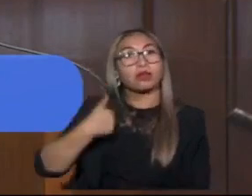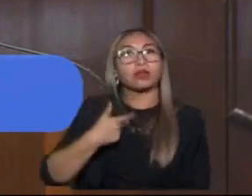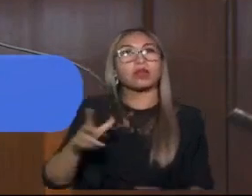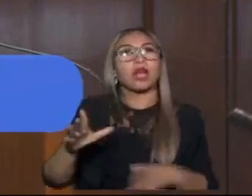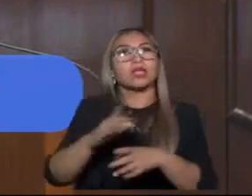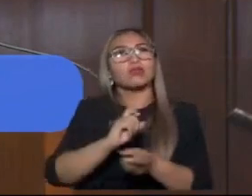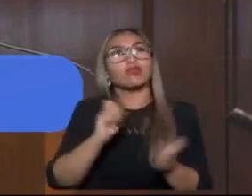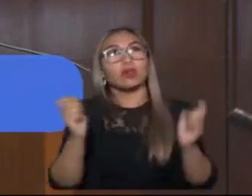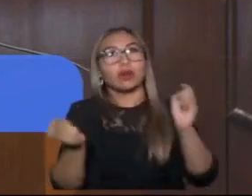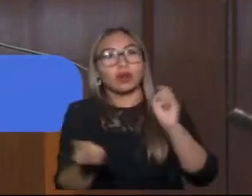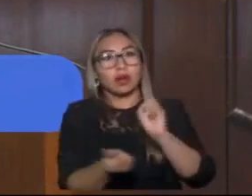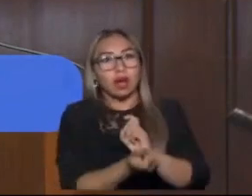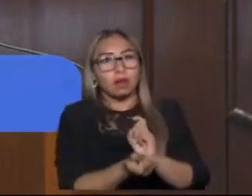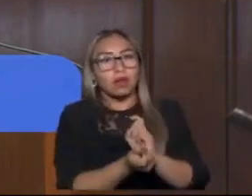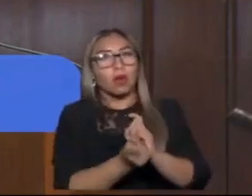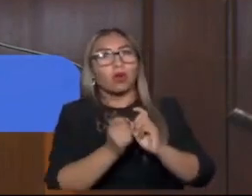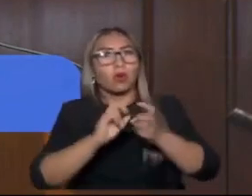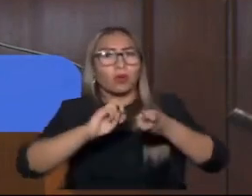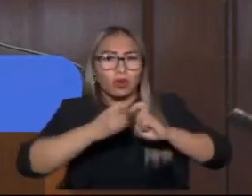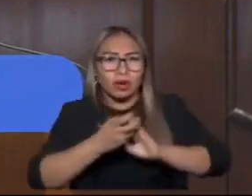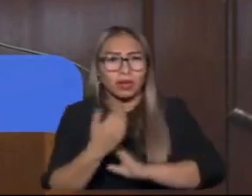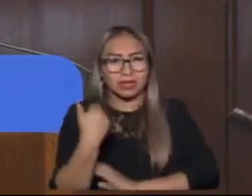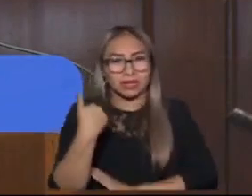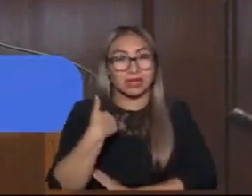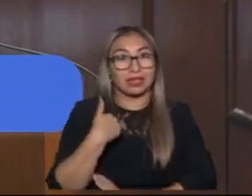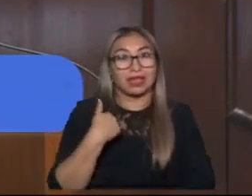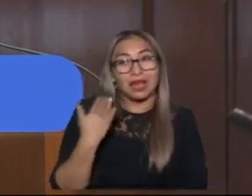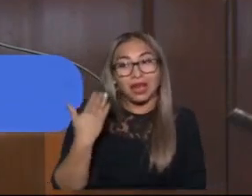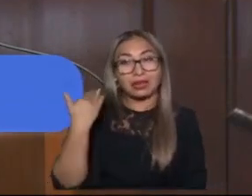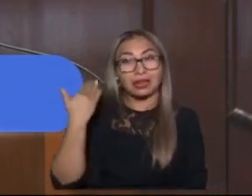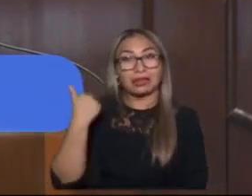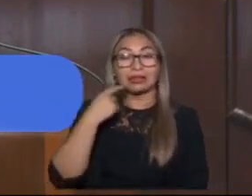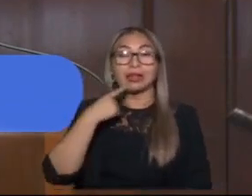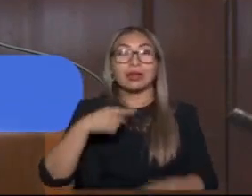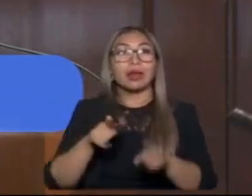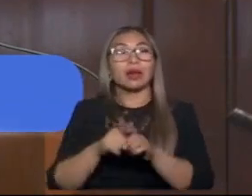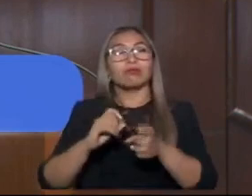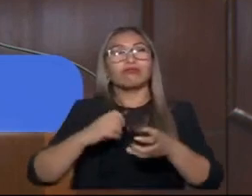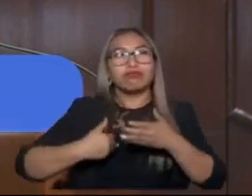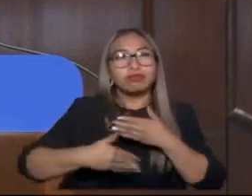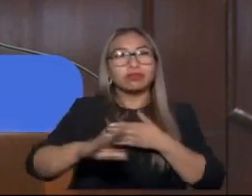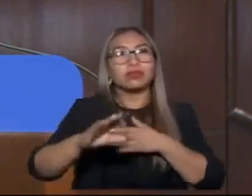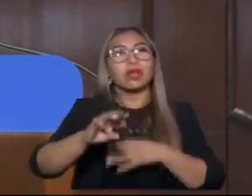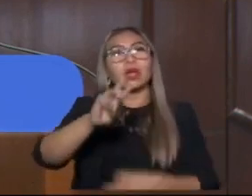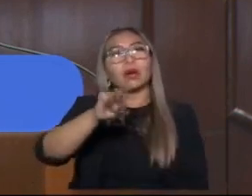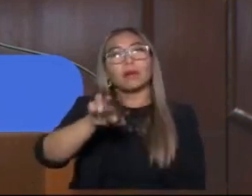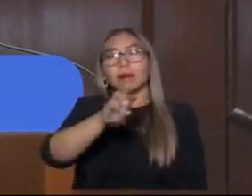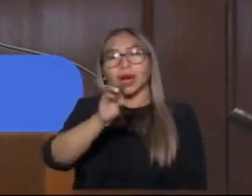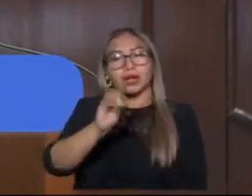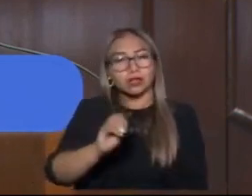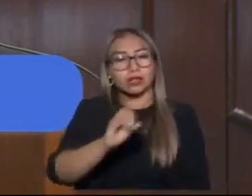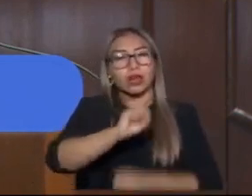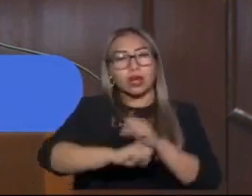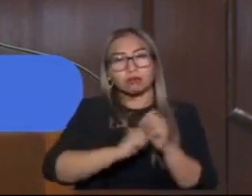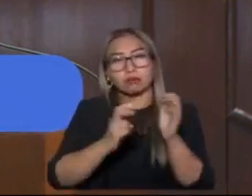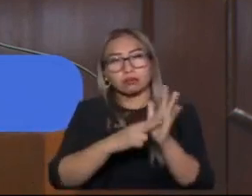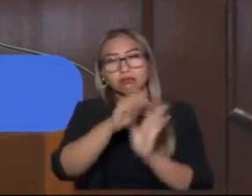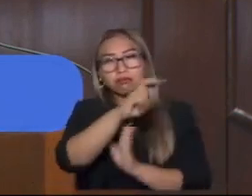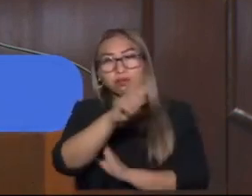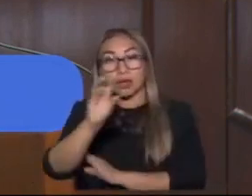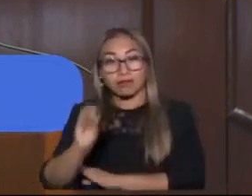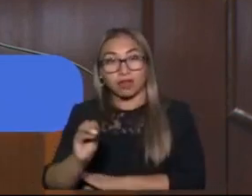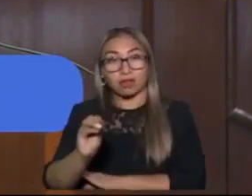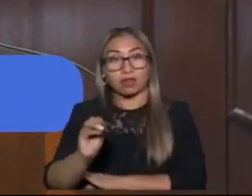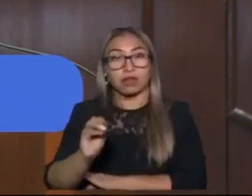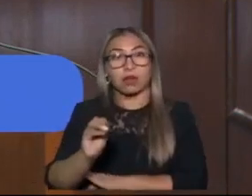problemas que encontramos en las finanzas públicas. Y en marzo del 2020, a